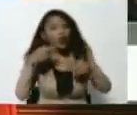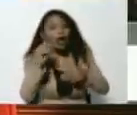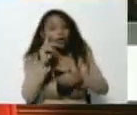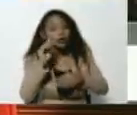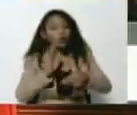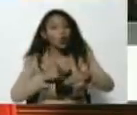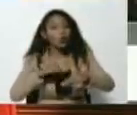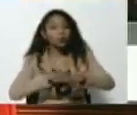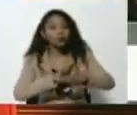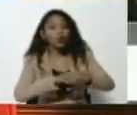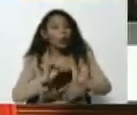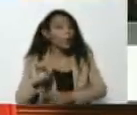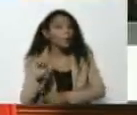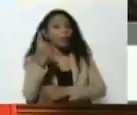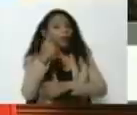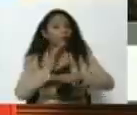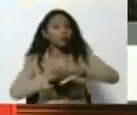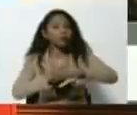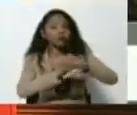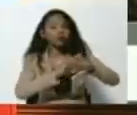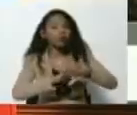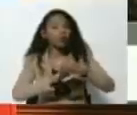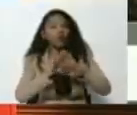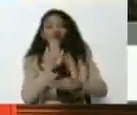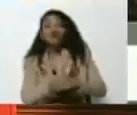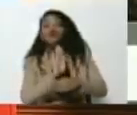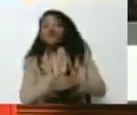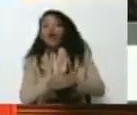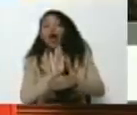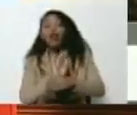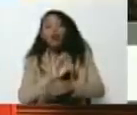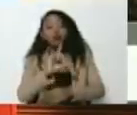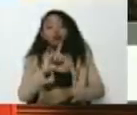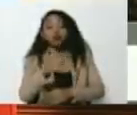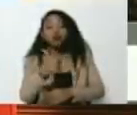alerto, por primera vez lo alerto. Cuidado